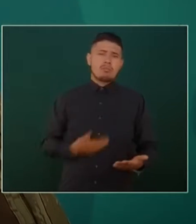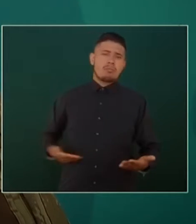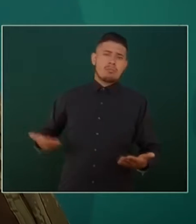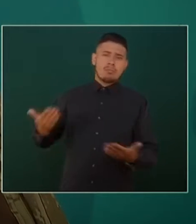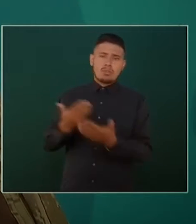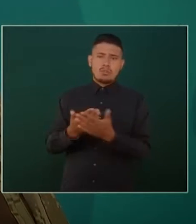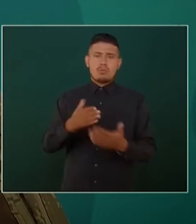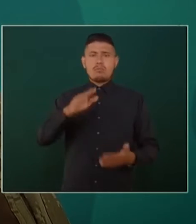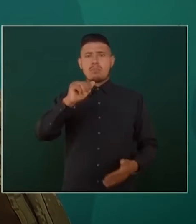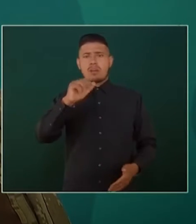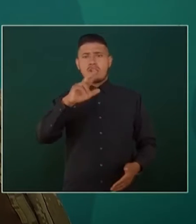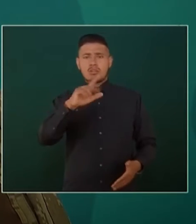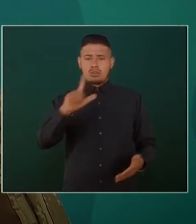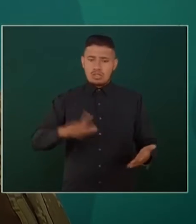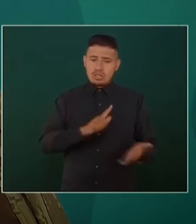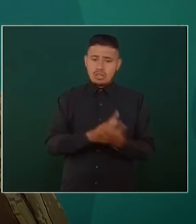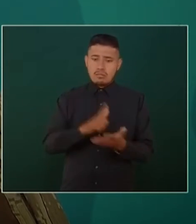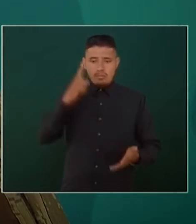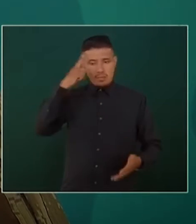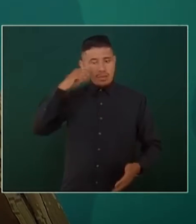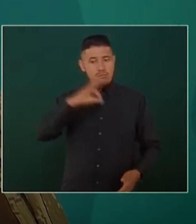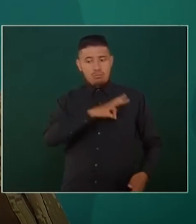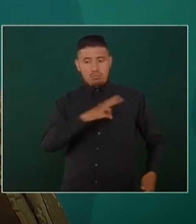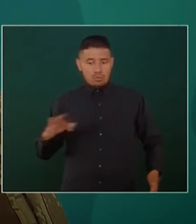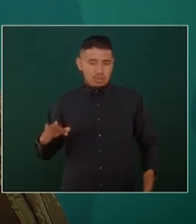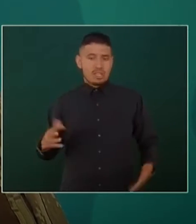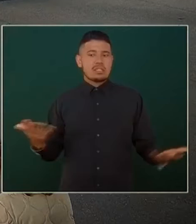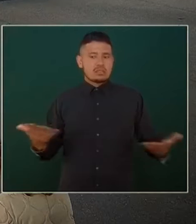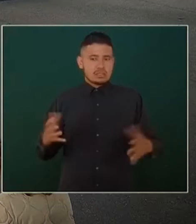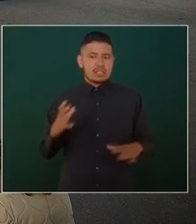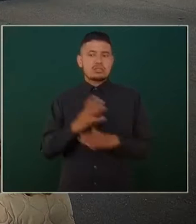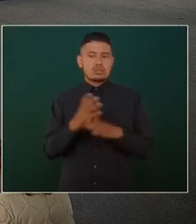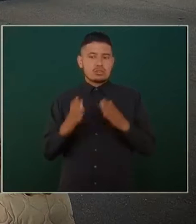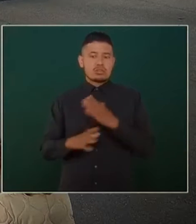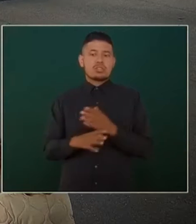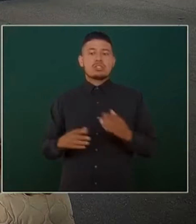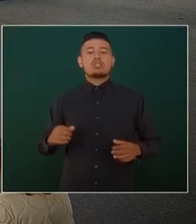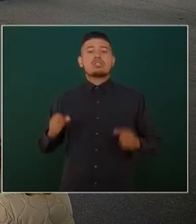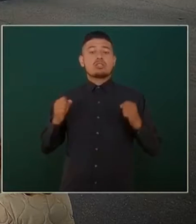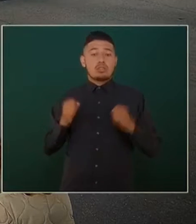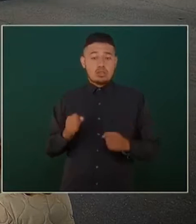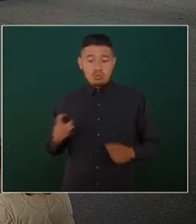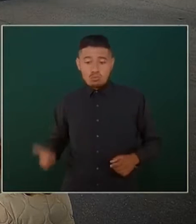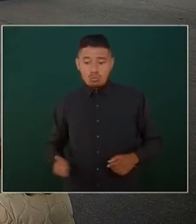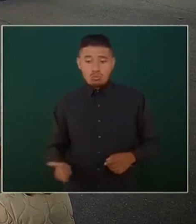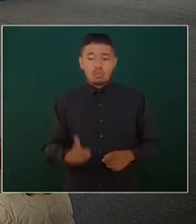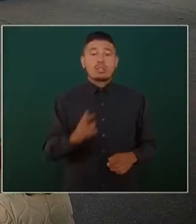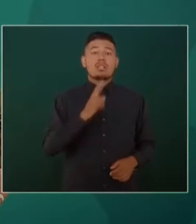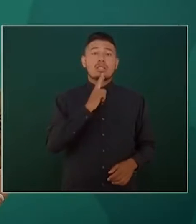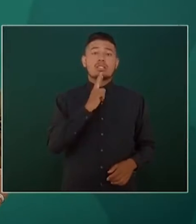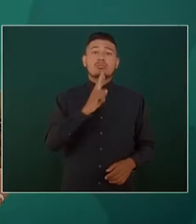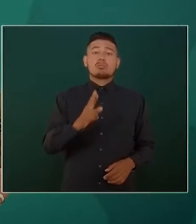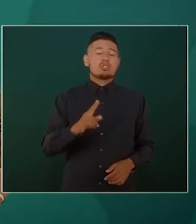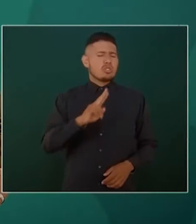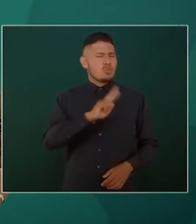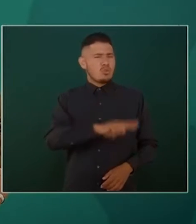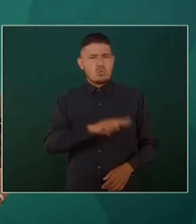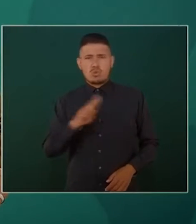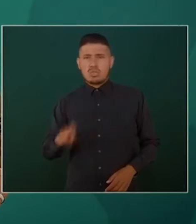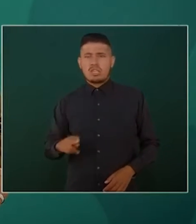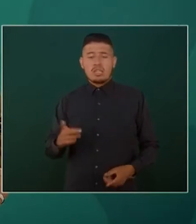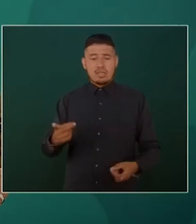un marco legal para poder actuar en el ámbito de la seguridad pública. Y la respuesta fue nunca